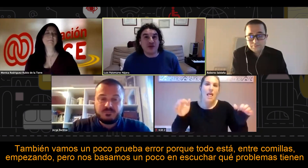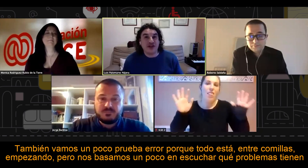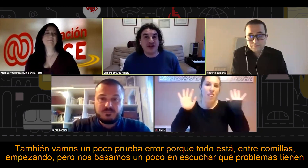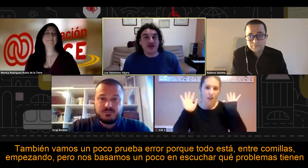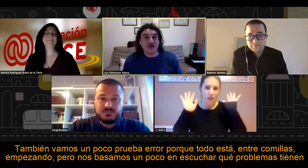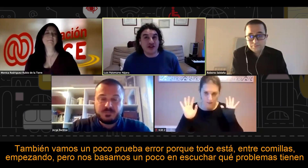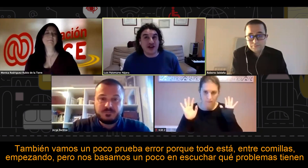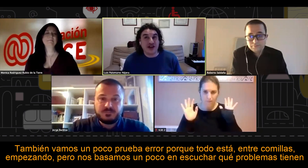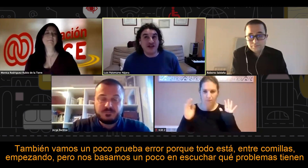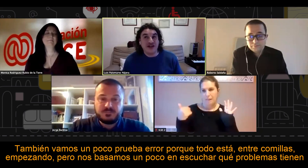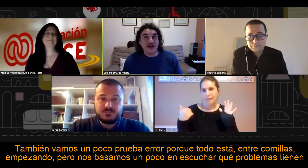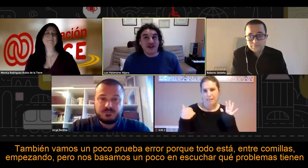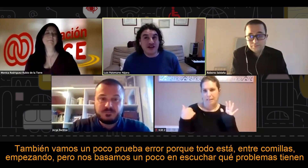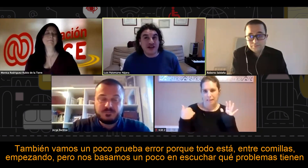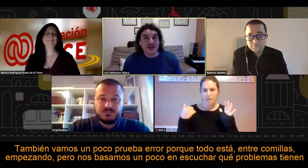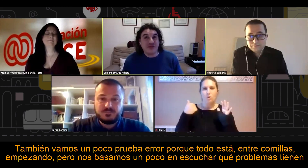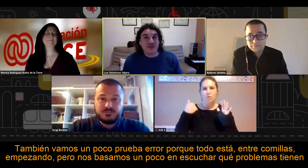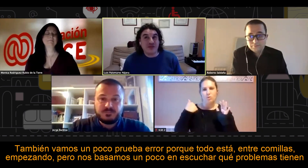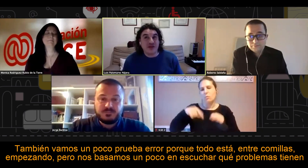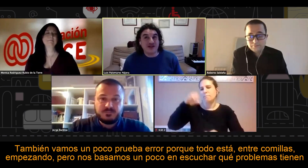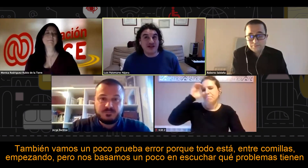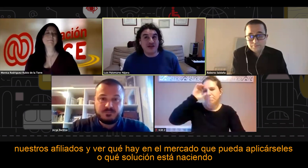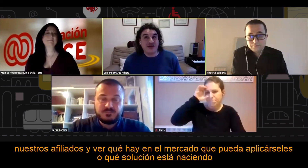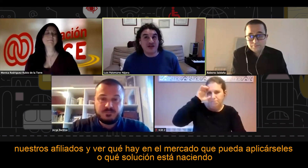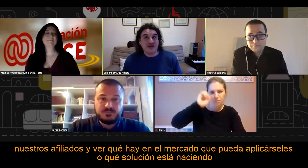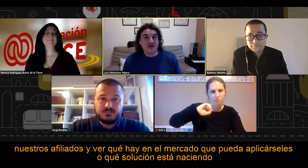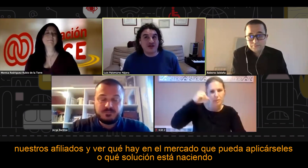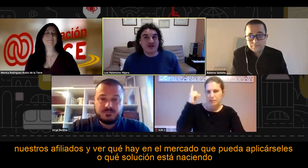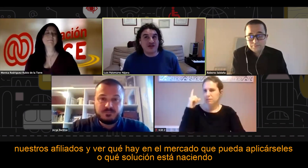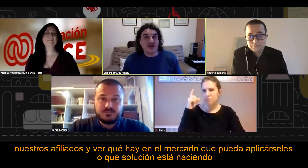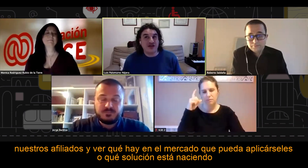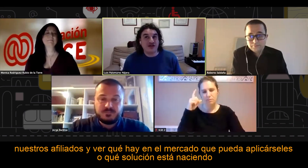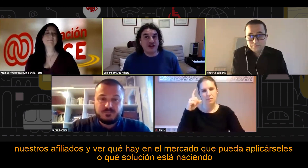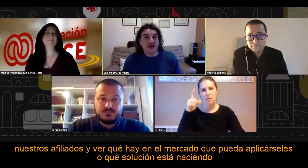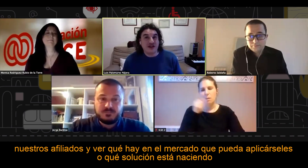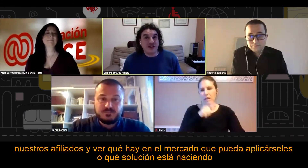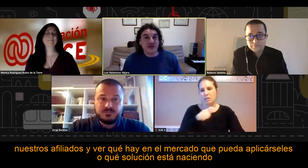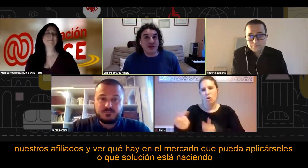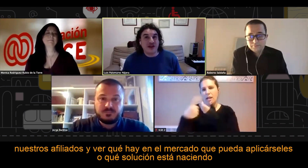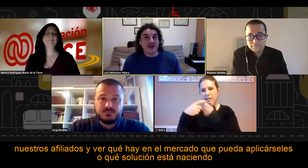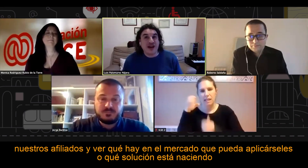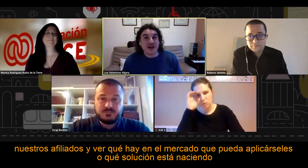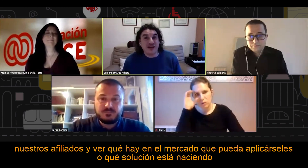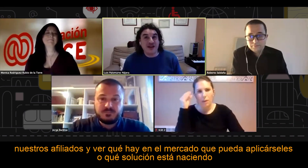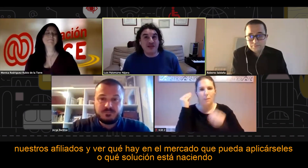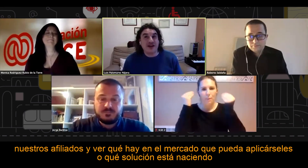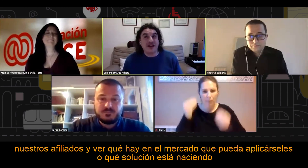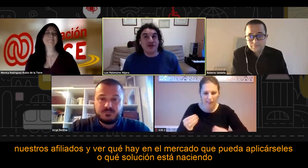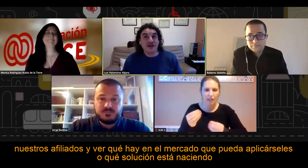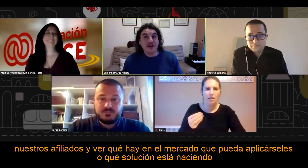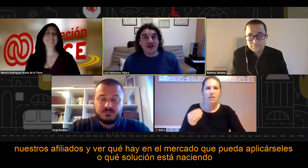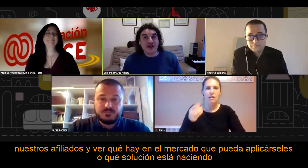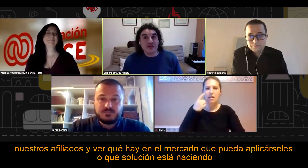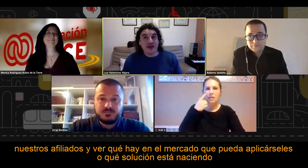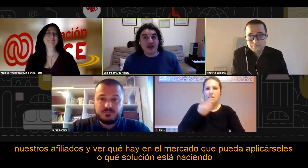en escuchar qué problemas tienen nuestros afiliados y ver qué hay en el mercado